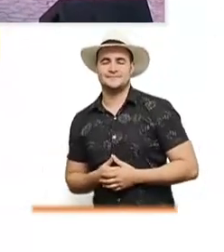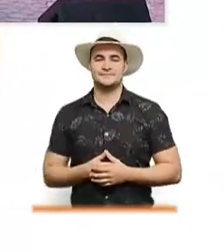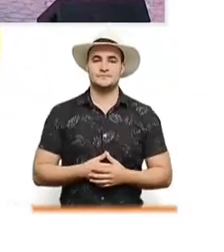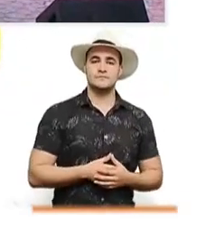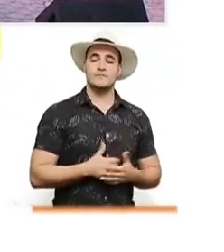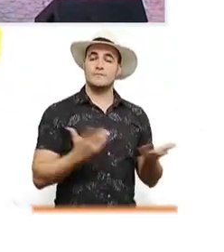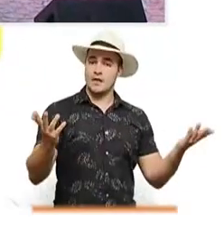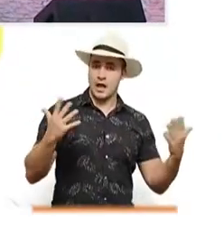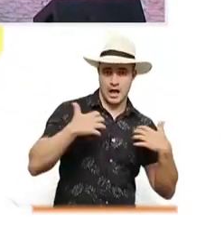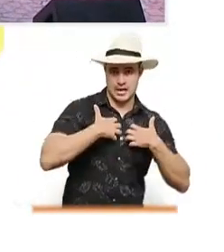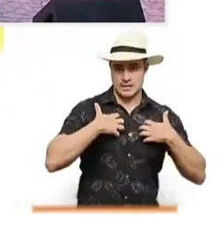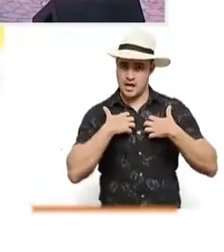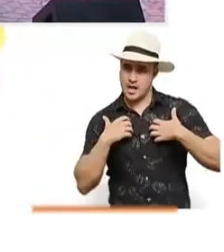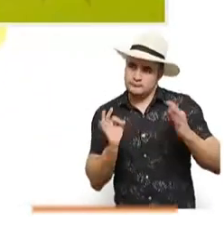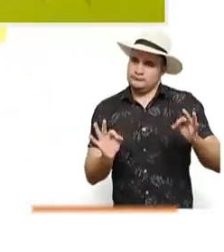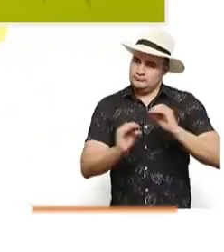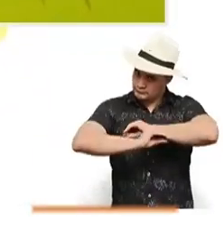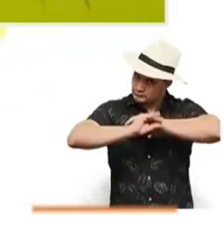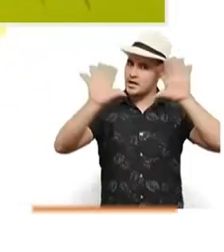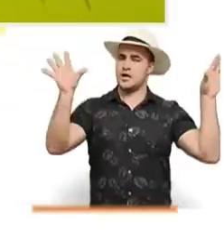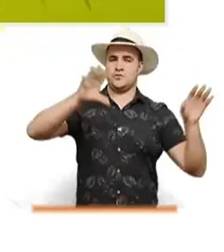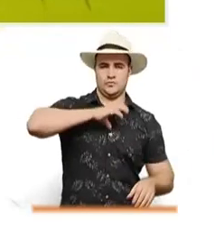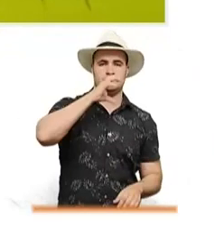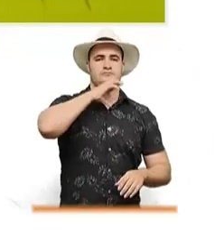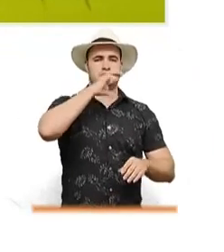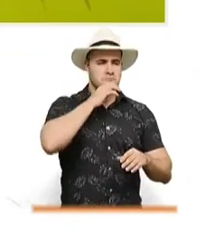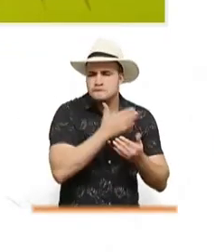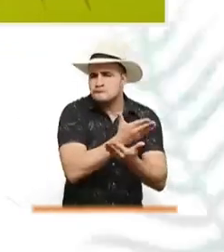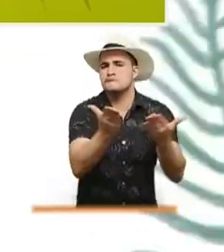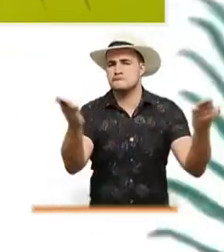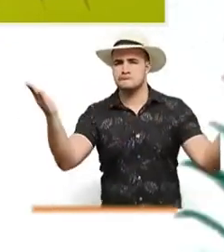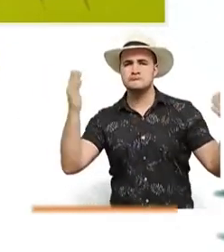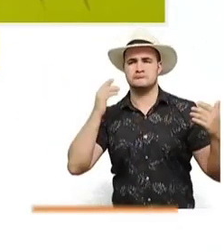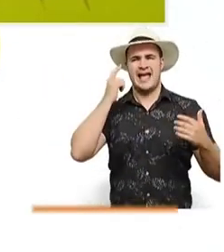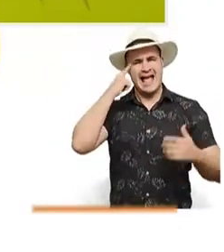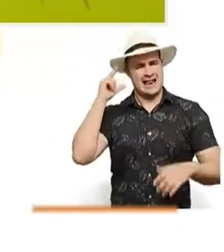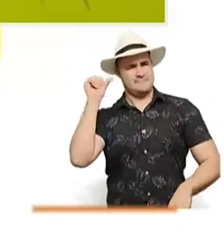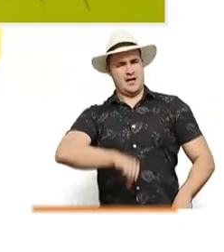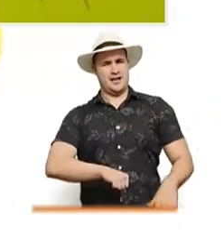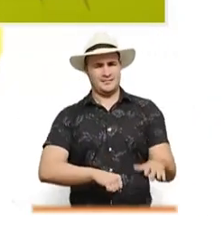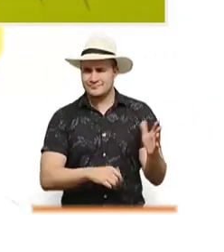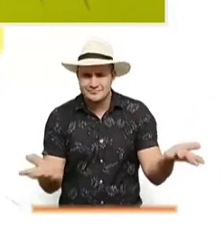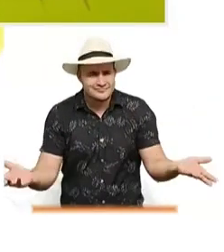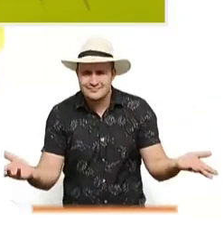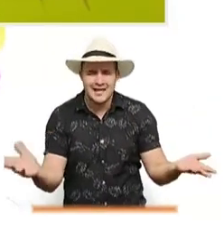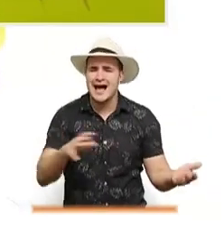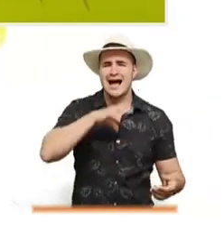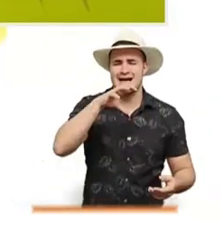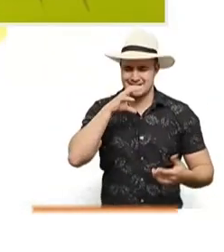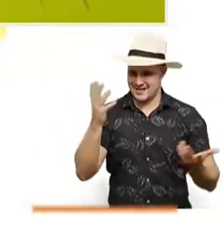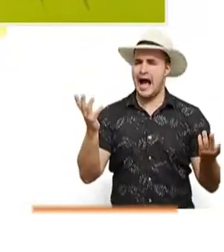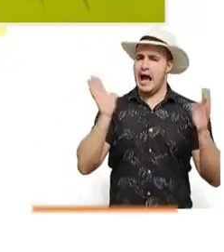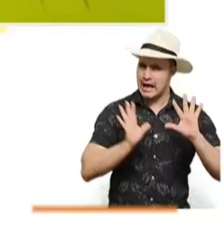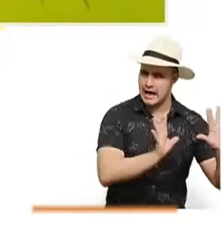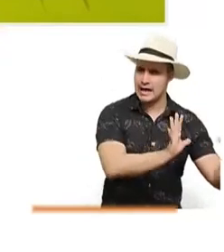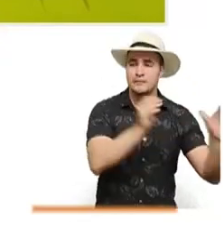Y un animal es el perro, creo que lo han visto mal. Animal es aquel